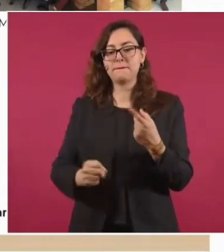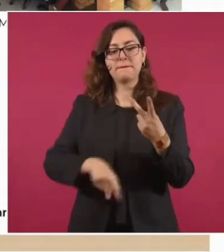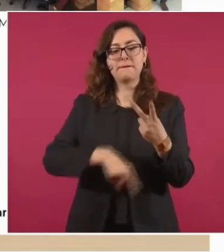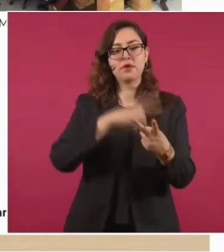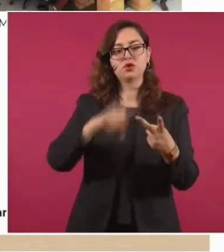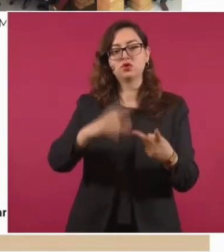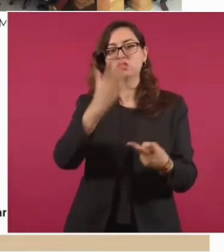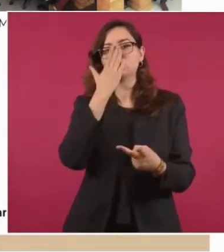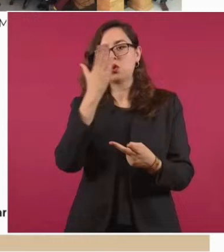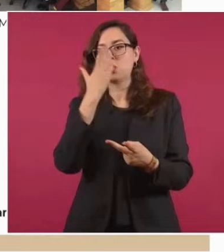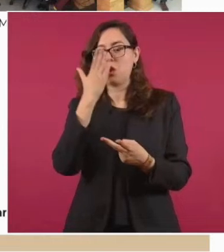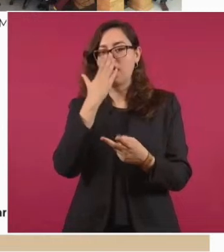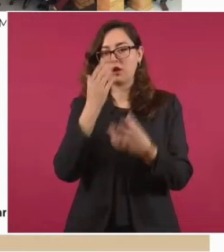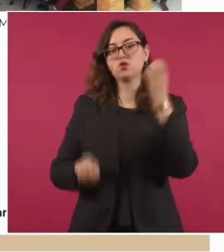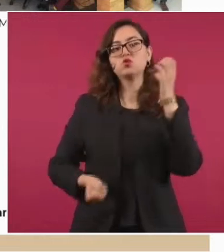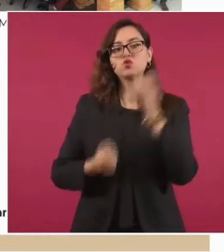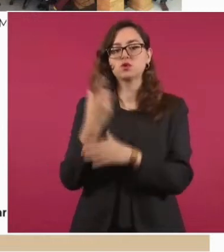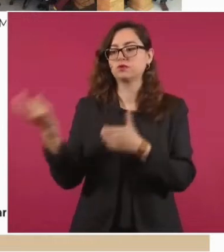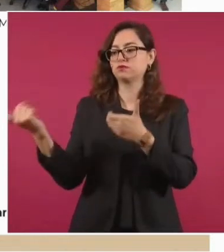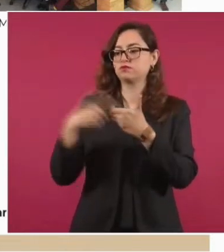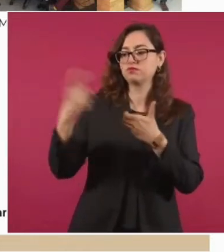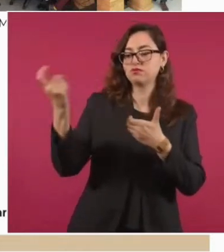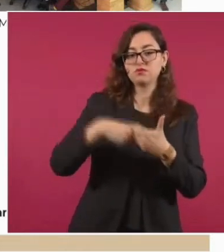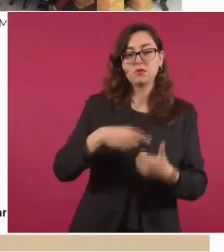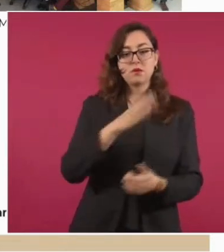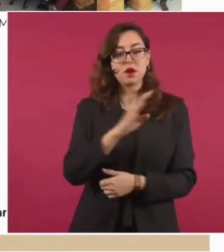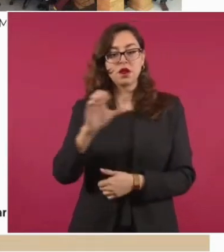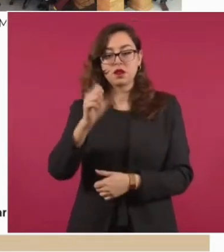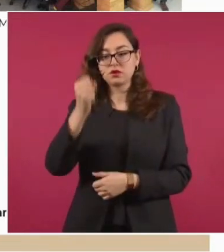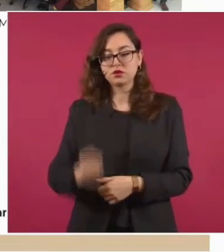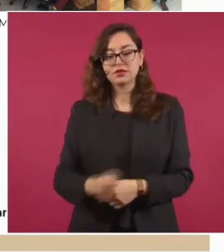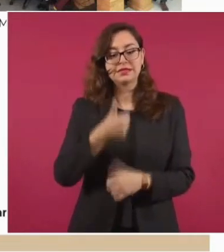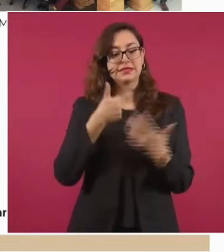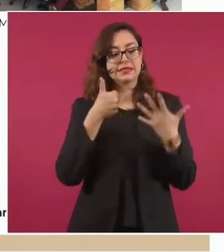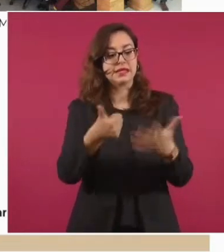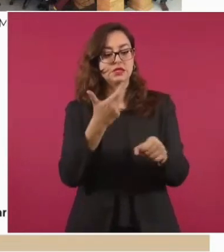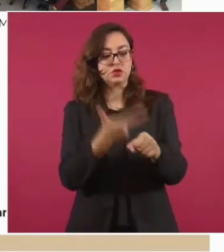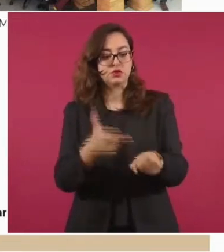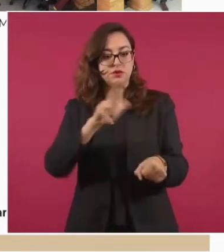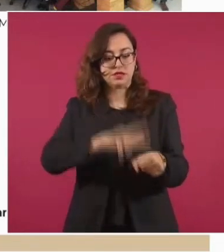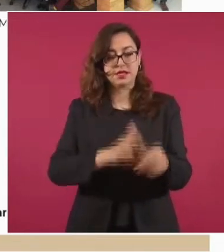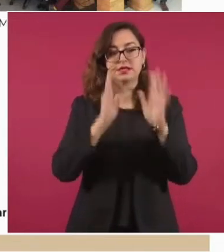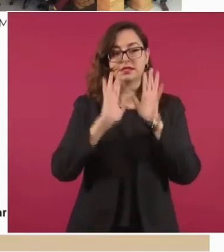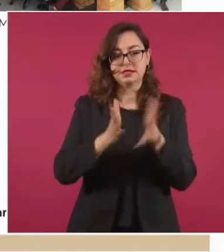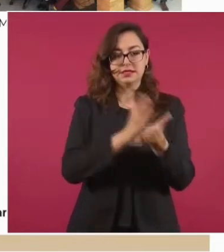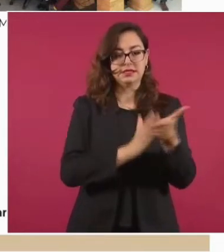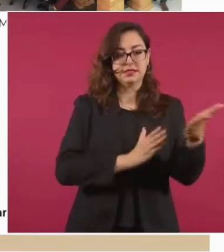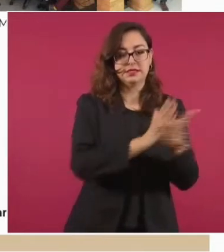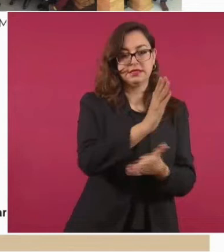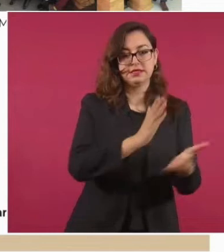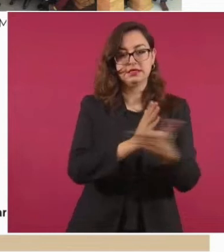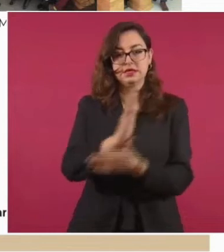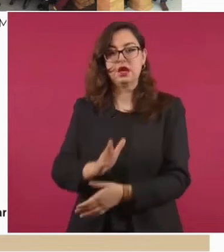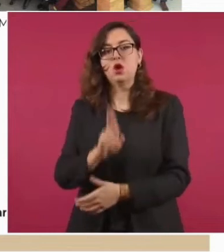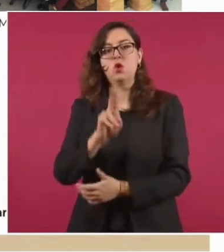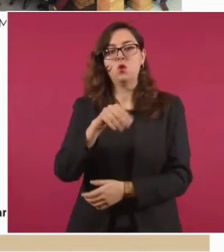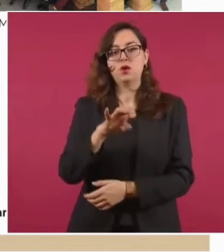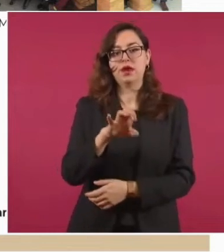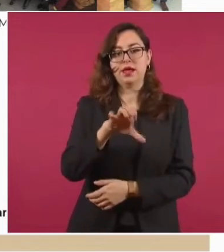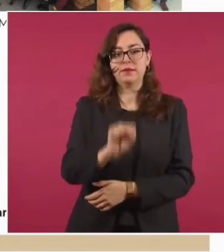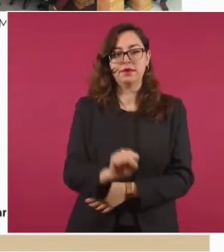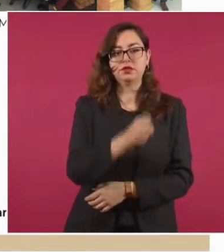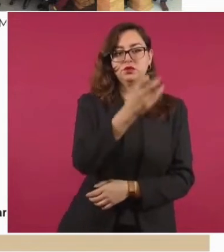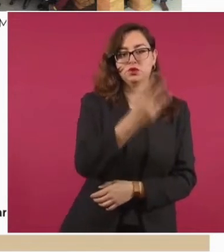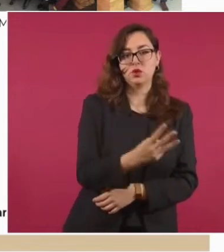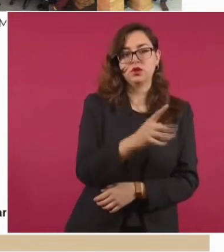Sonora. En Baja California Sur estamos ya con presencia en 6 hospitales, 4 unidades de especialidades médicas y 57 centros de salud.